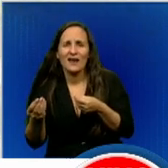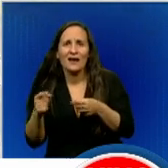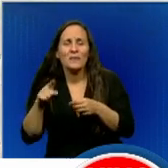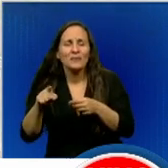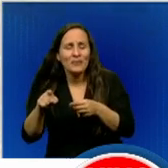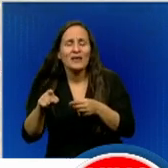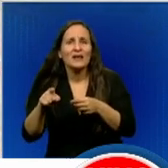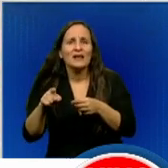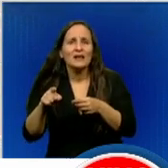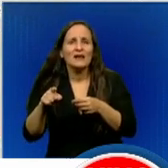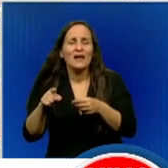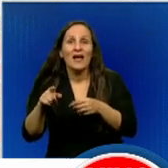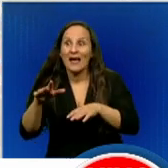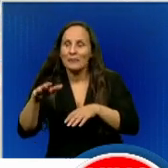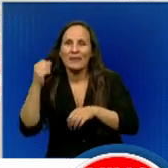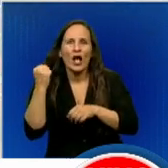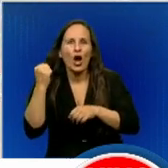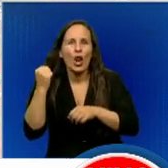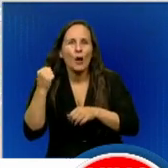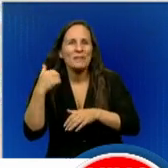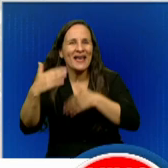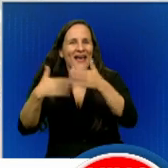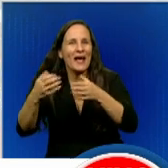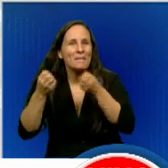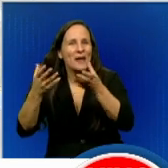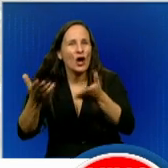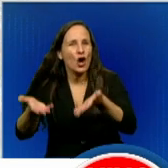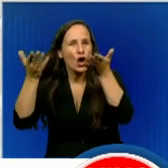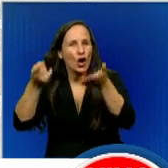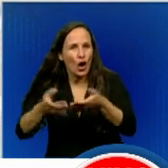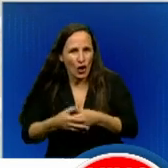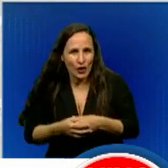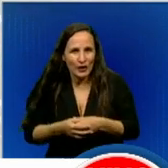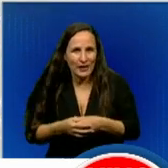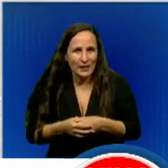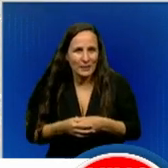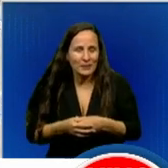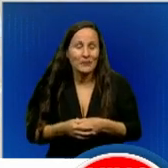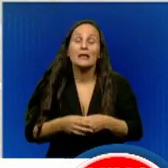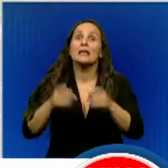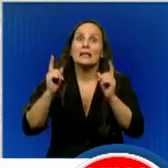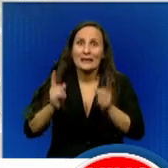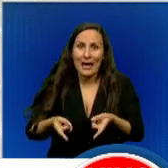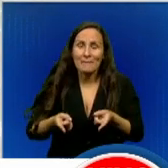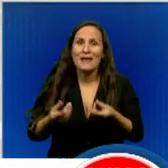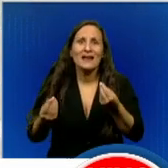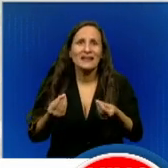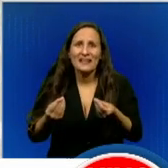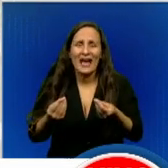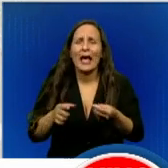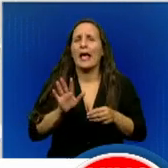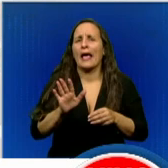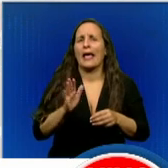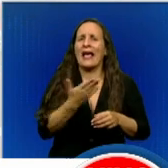de la actividad económica y además a una meticulosa y sustancial baja del gasto